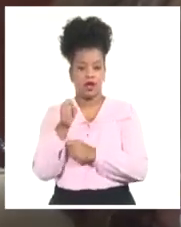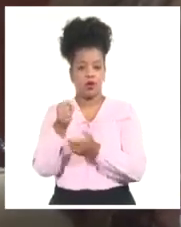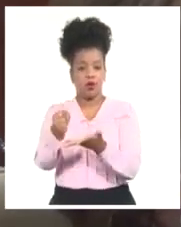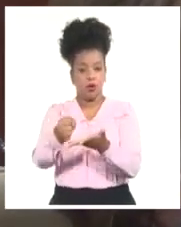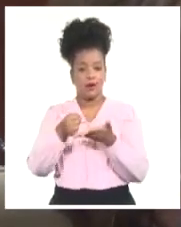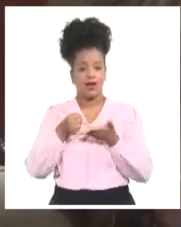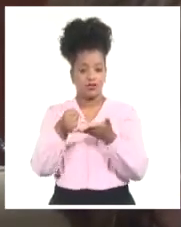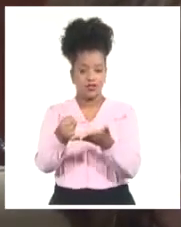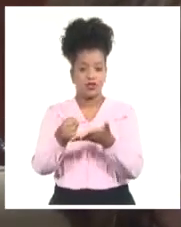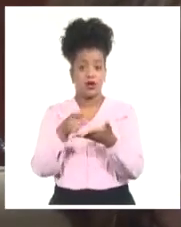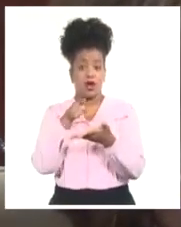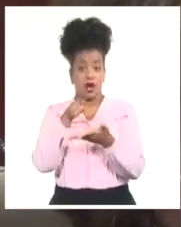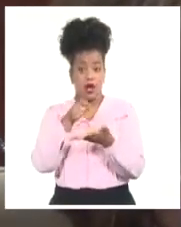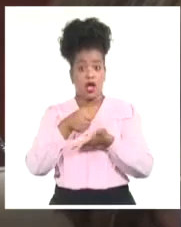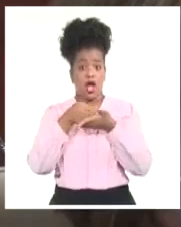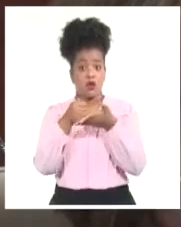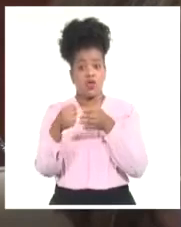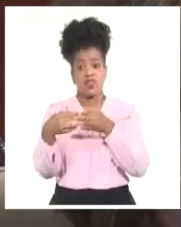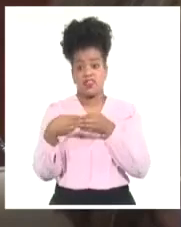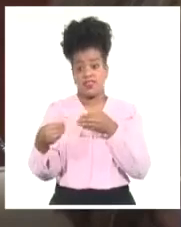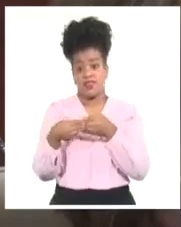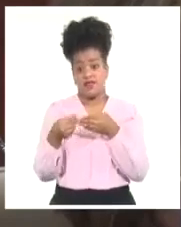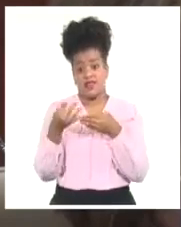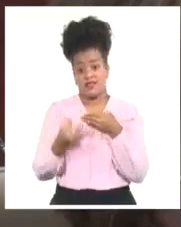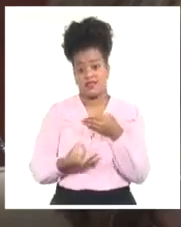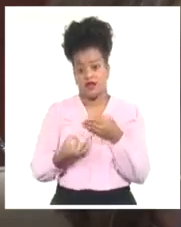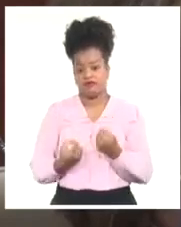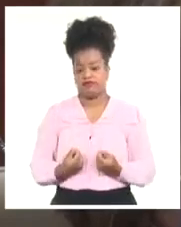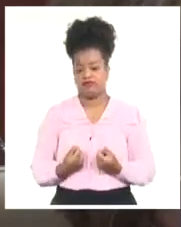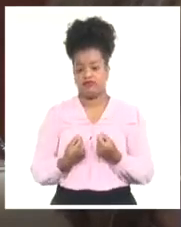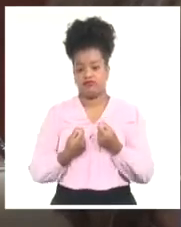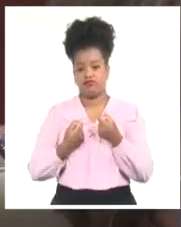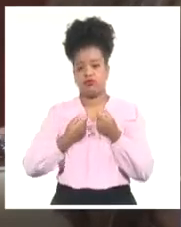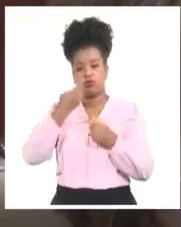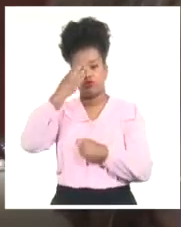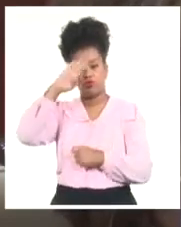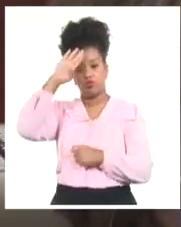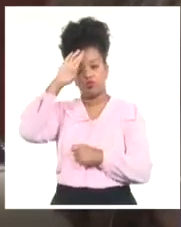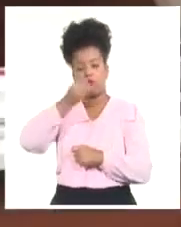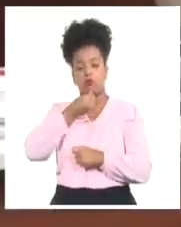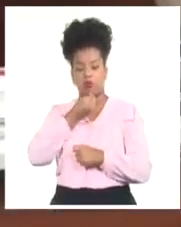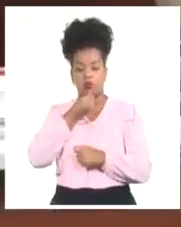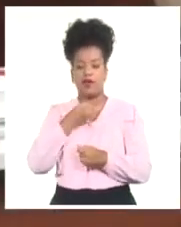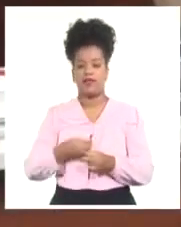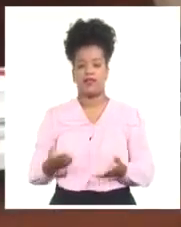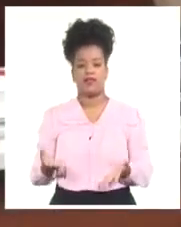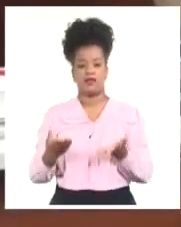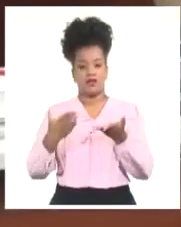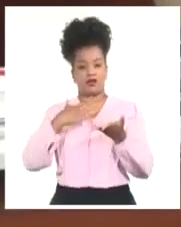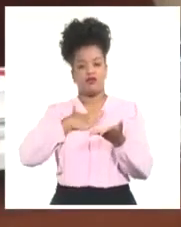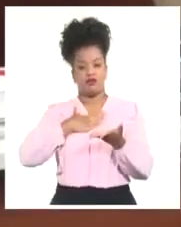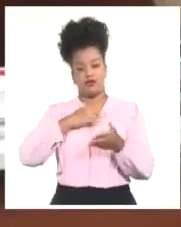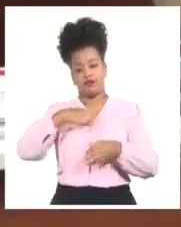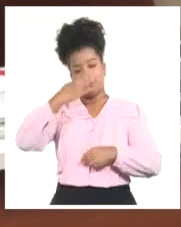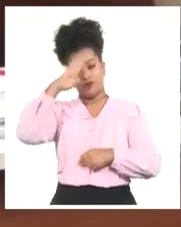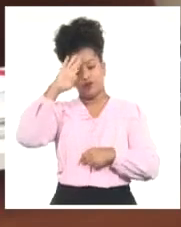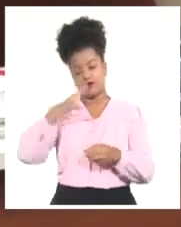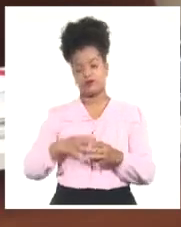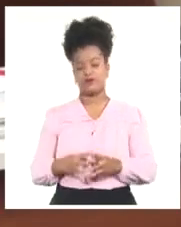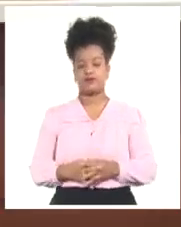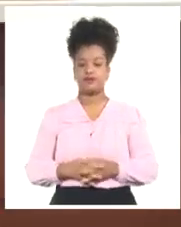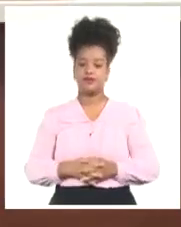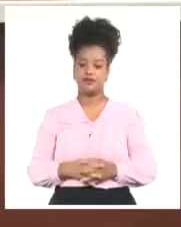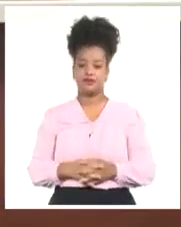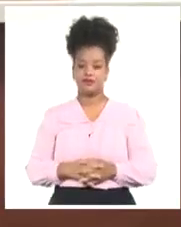al final aportan la divisa necesaria al país para el desarrollo del resto de las actividades.